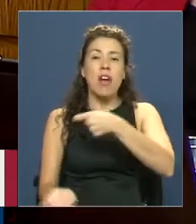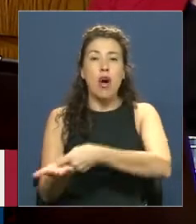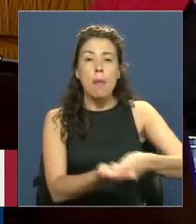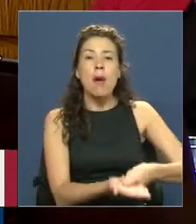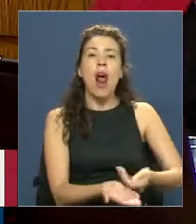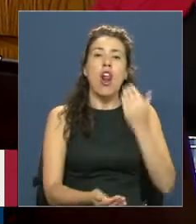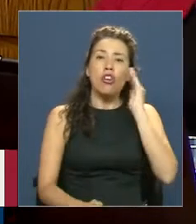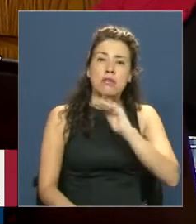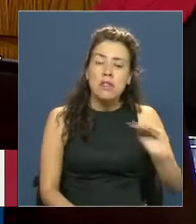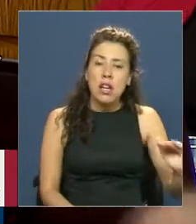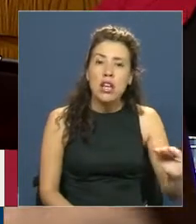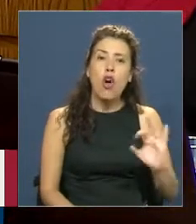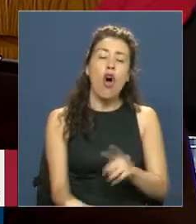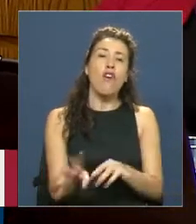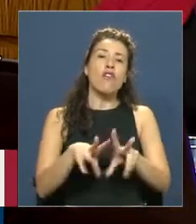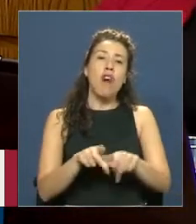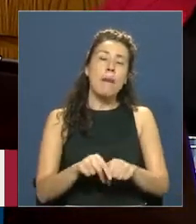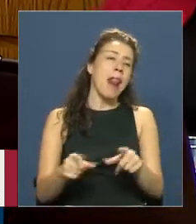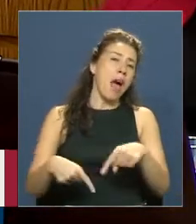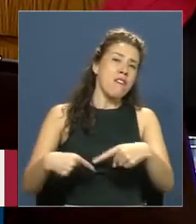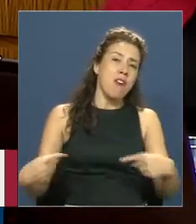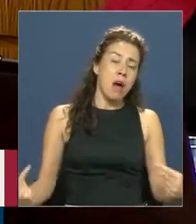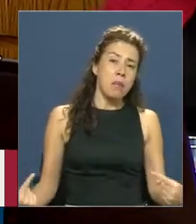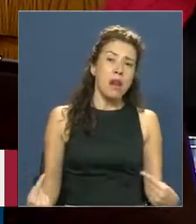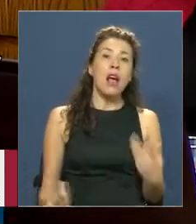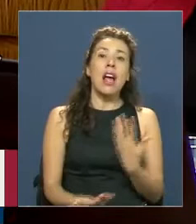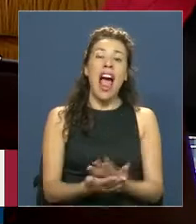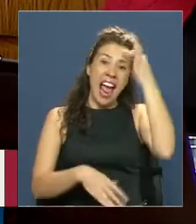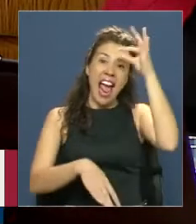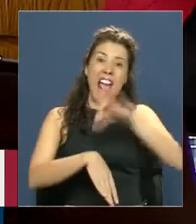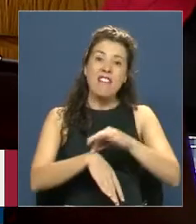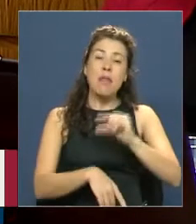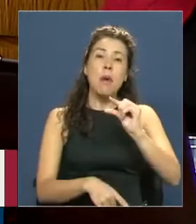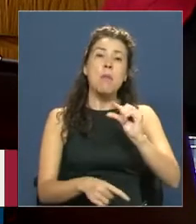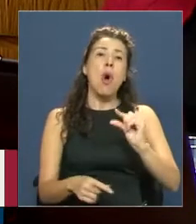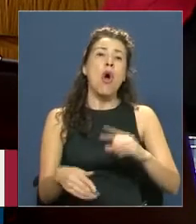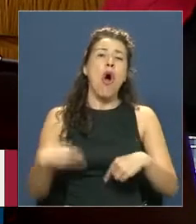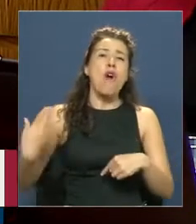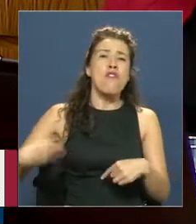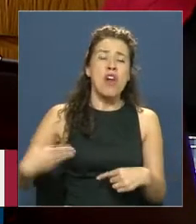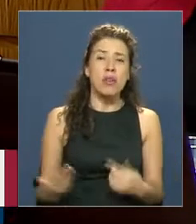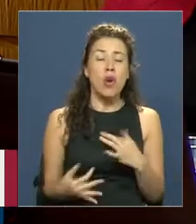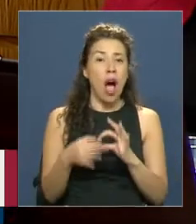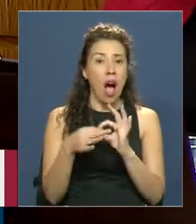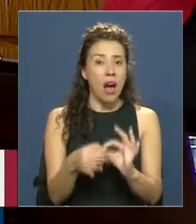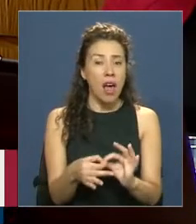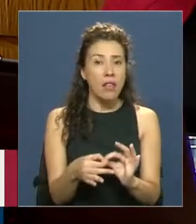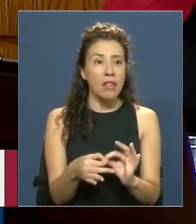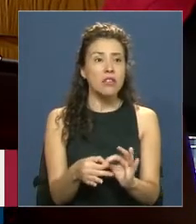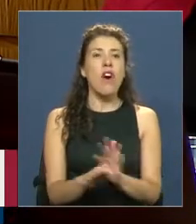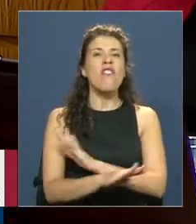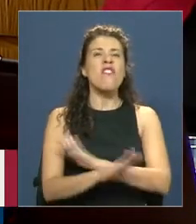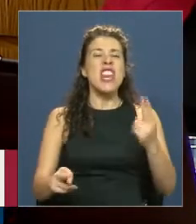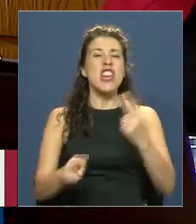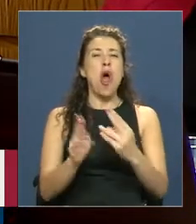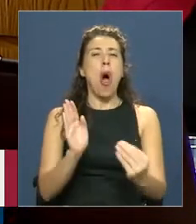nuestros niños o nuestras familias o nuestros parientes que tienen una enfermedad poco frecuente. Agradezco muchísimo que se dejen de llamar